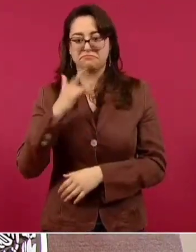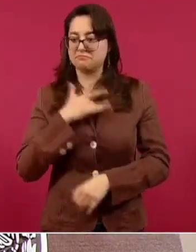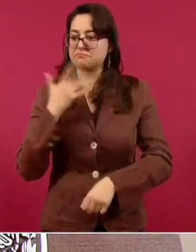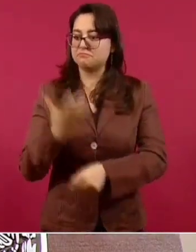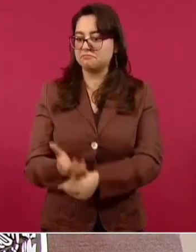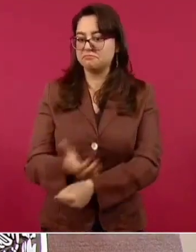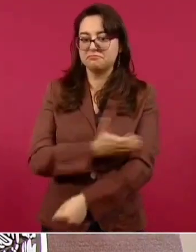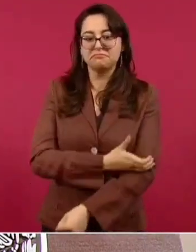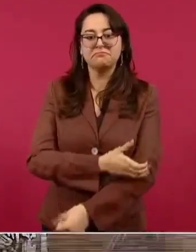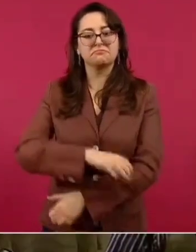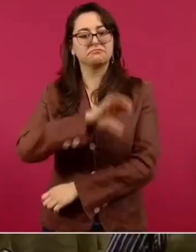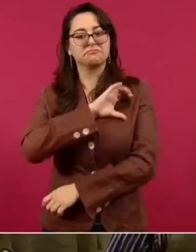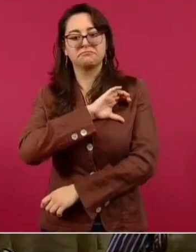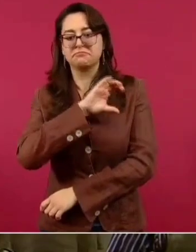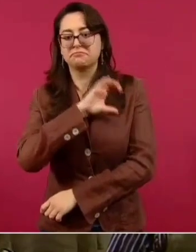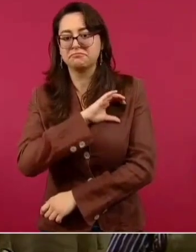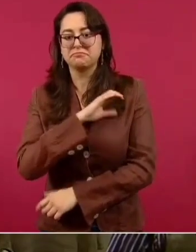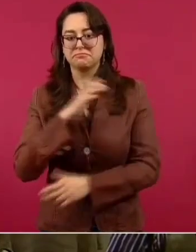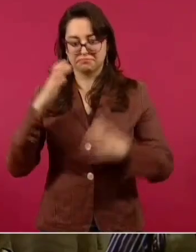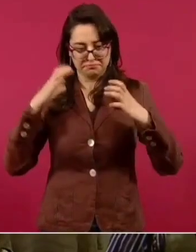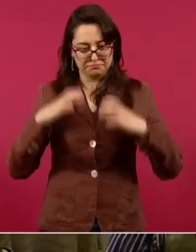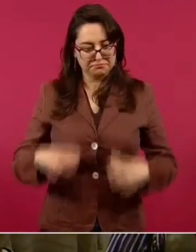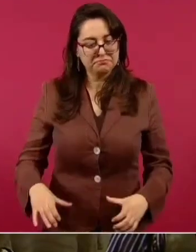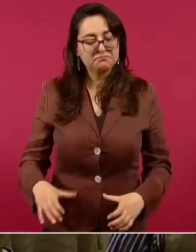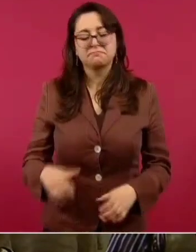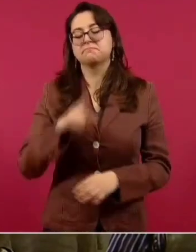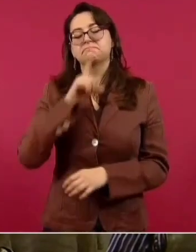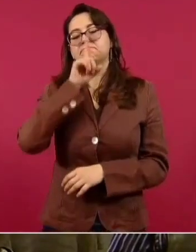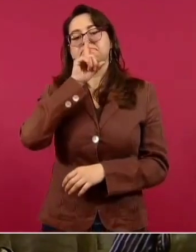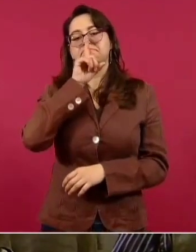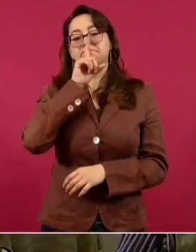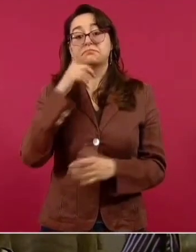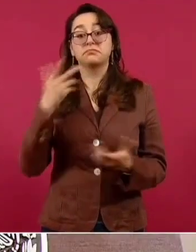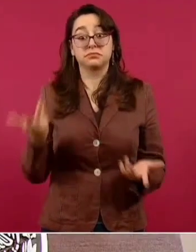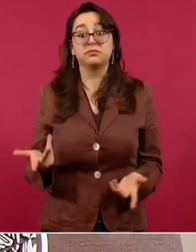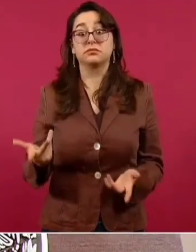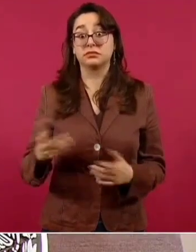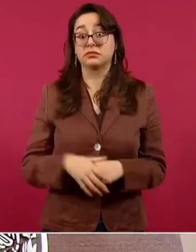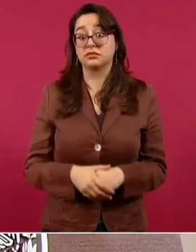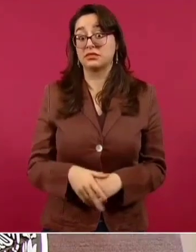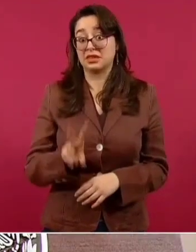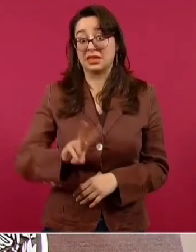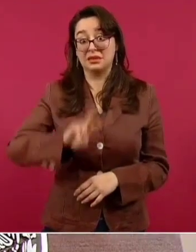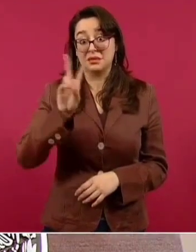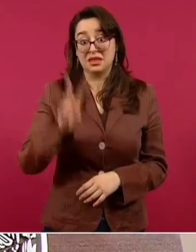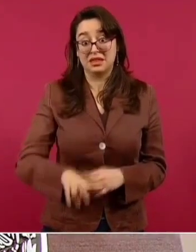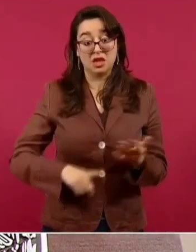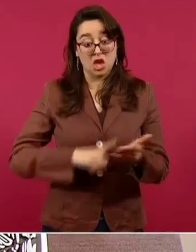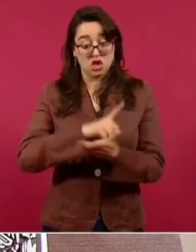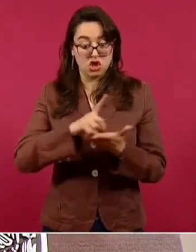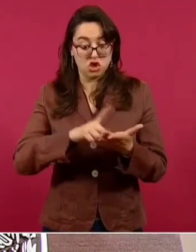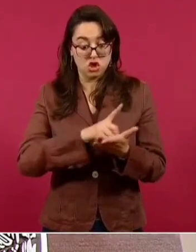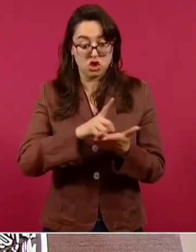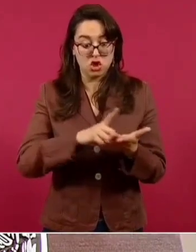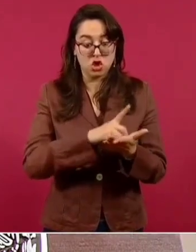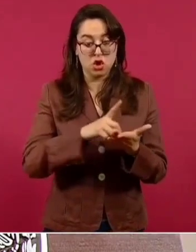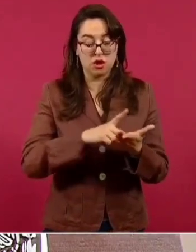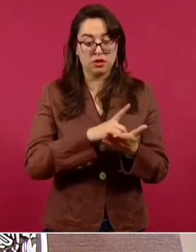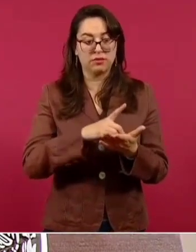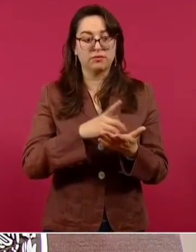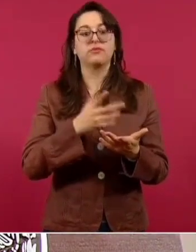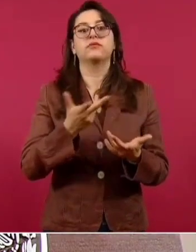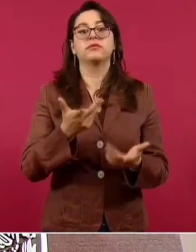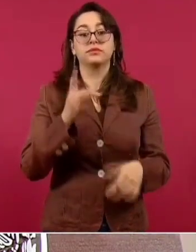de afecto, como en términos incluso físicos. Por ejemplo, pueden causar, y esto lo hacen varias de las sustancias adictivas, pérdida del